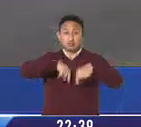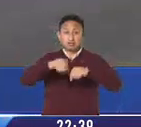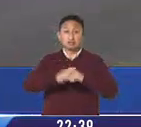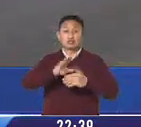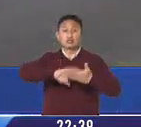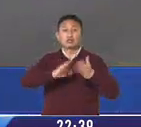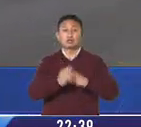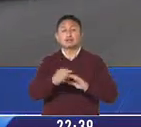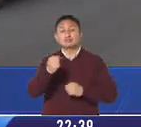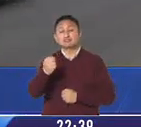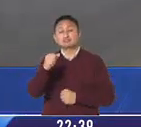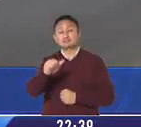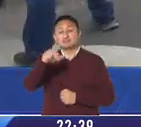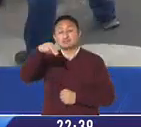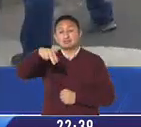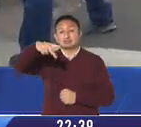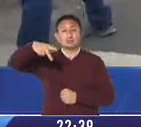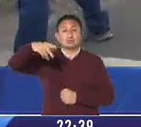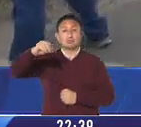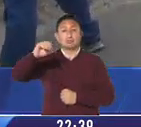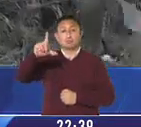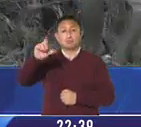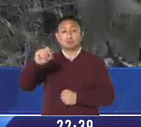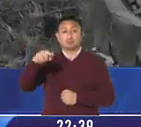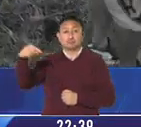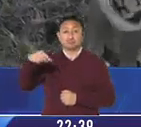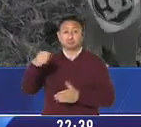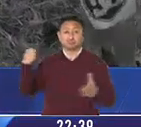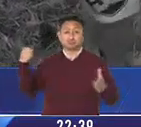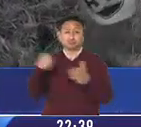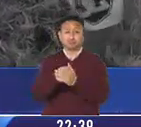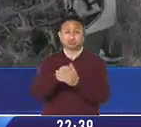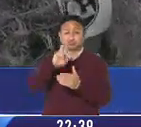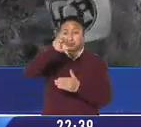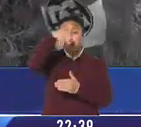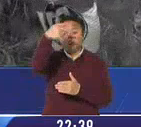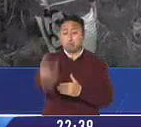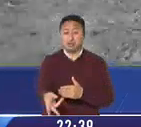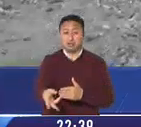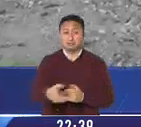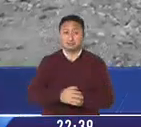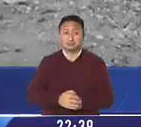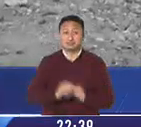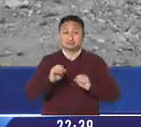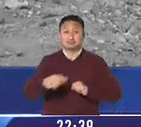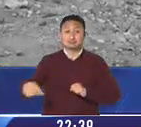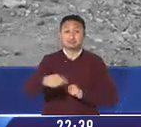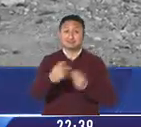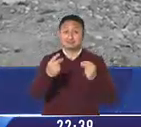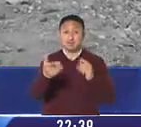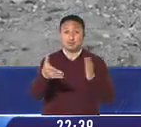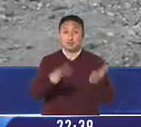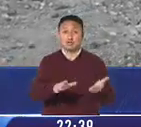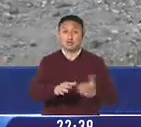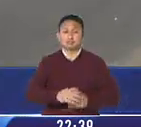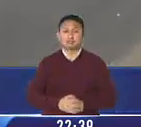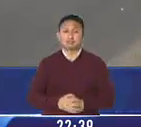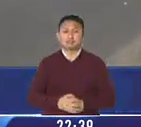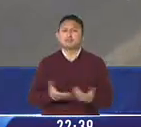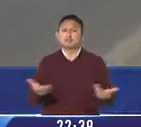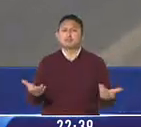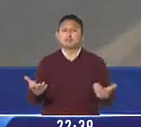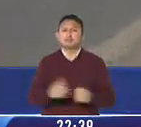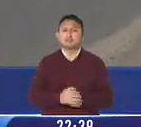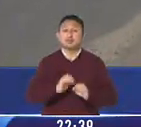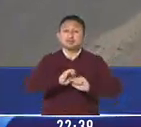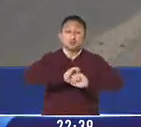San Pablo. El impacto hizo que las víctimas volaran y cayeran en el estrado, perdiendo la vida de forma inmediata. El hecho ocurrió